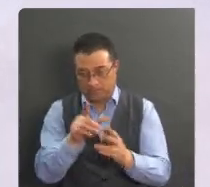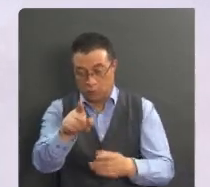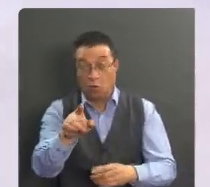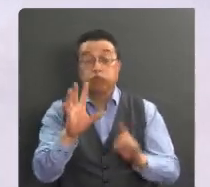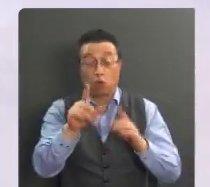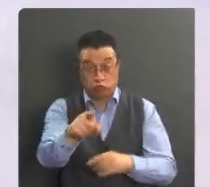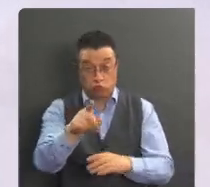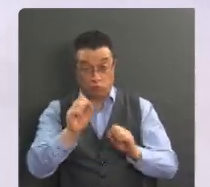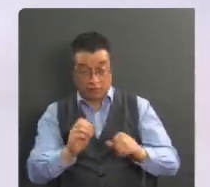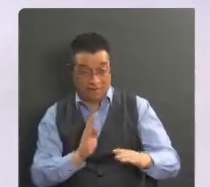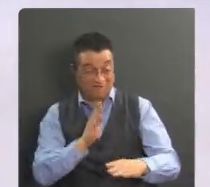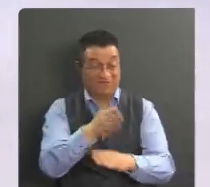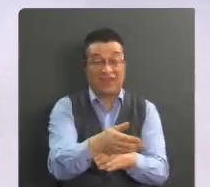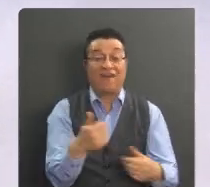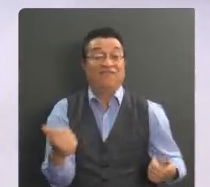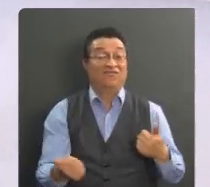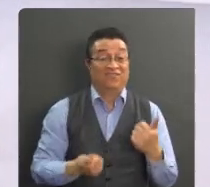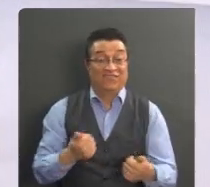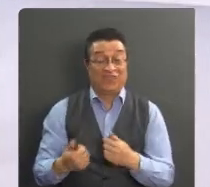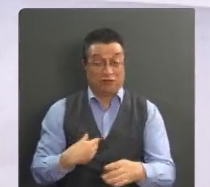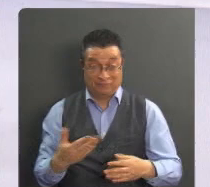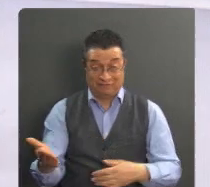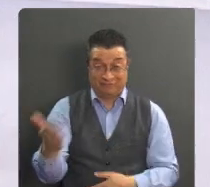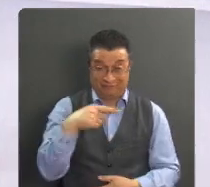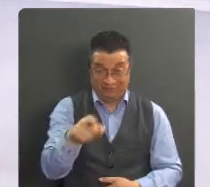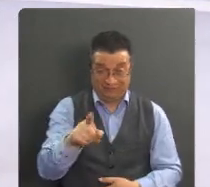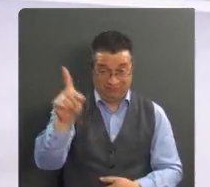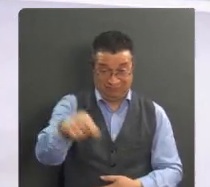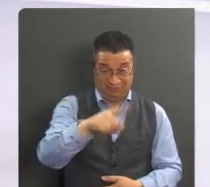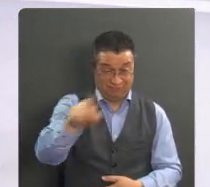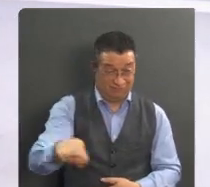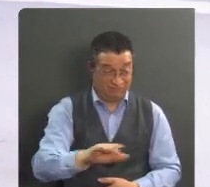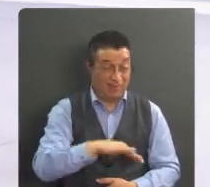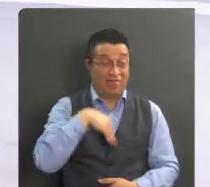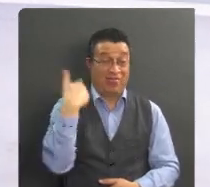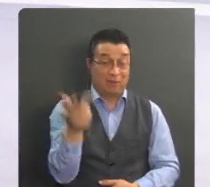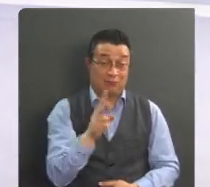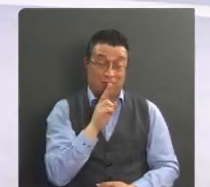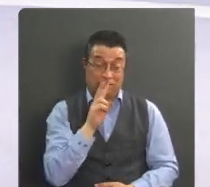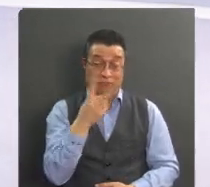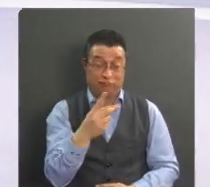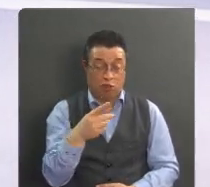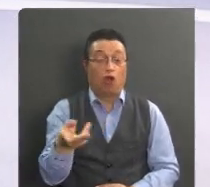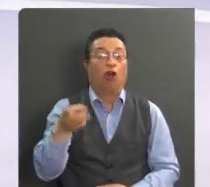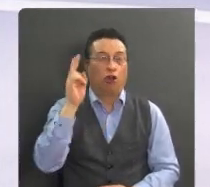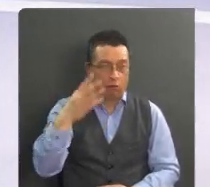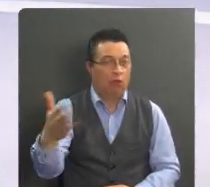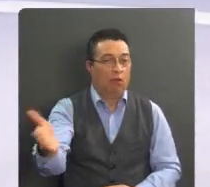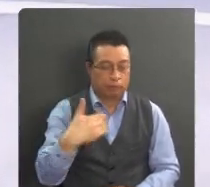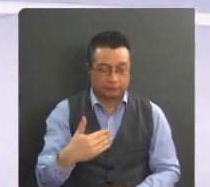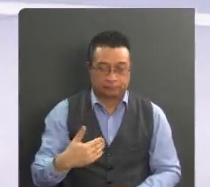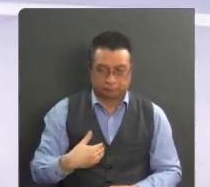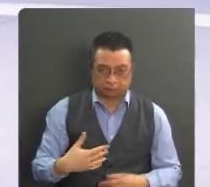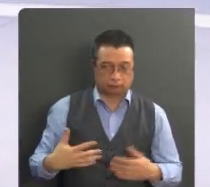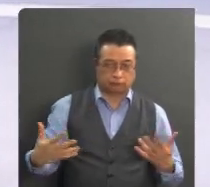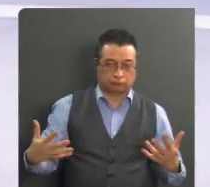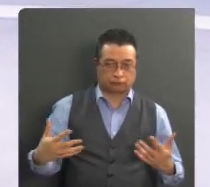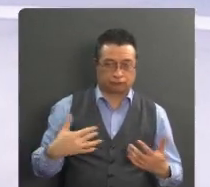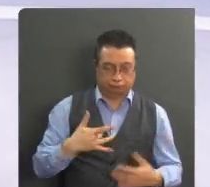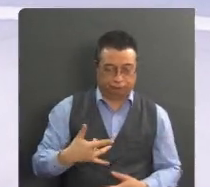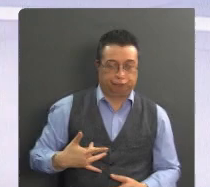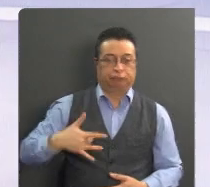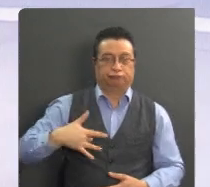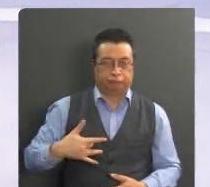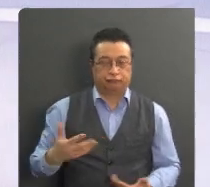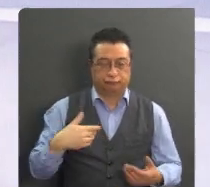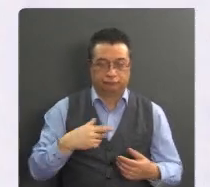donde definitivamente no estabas en la lista de los invitados al principio y supiste además que habían ciertas excusas